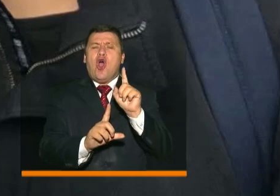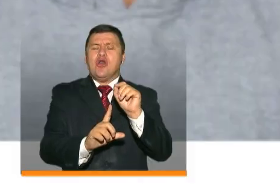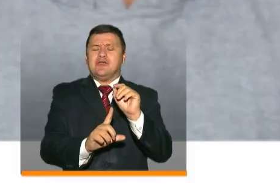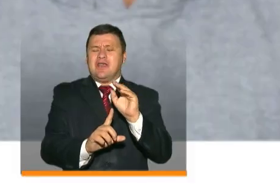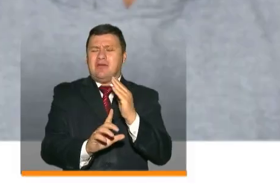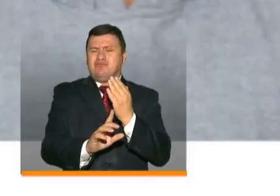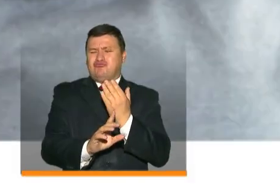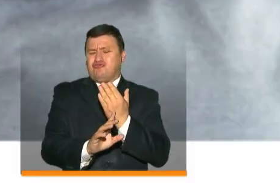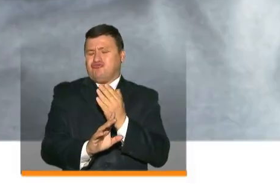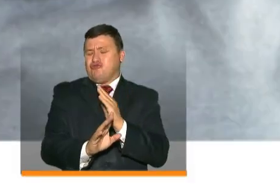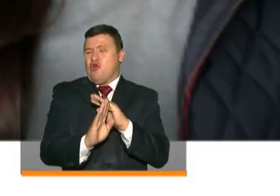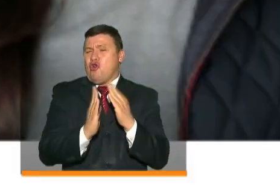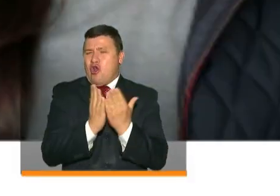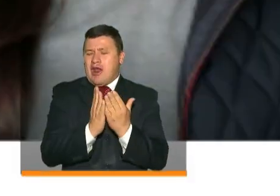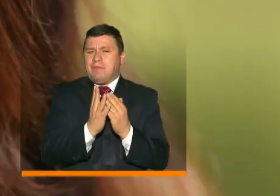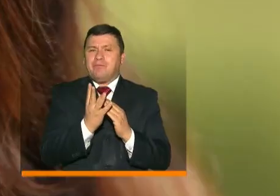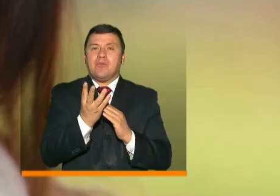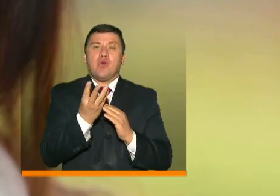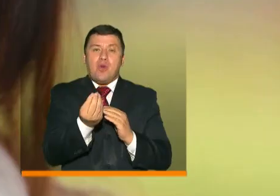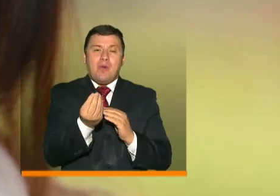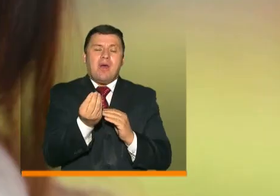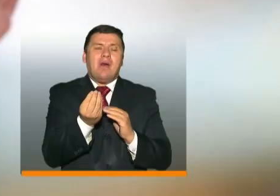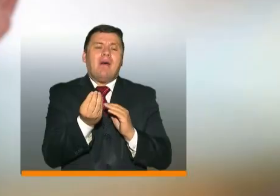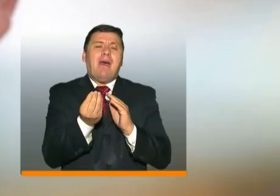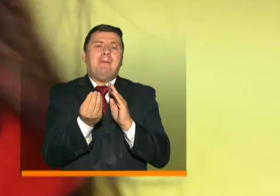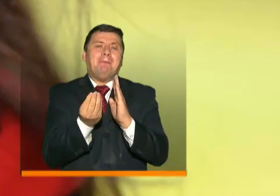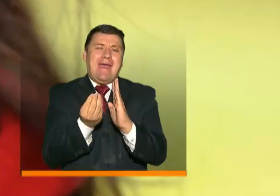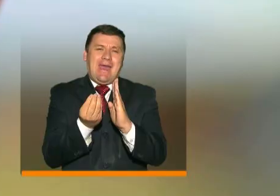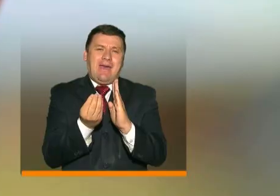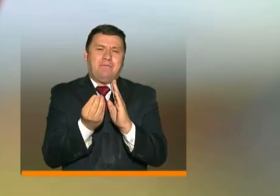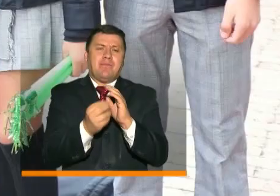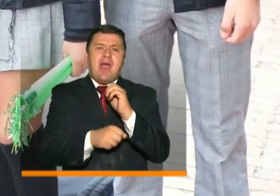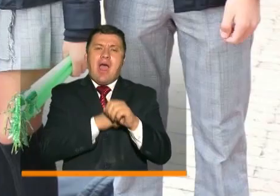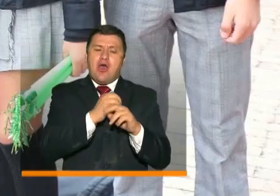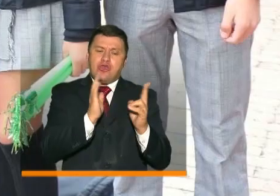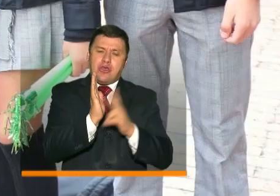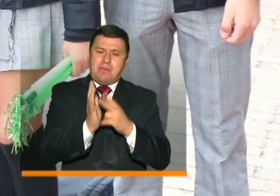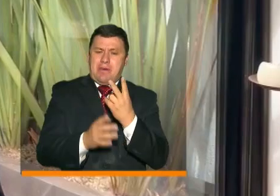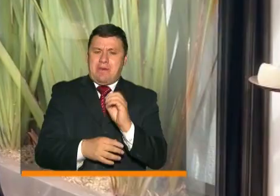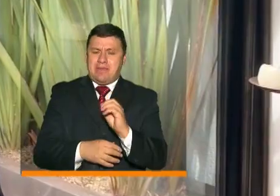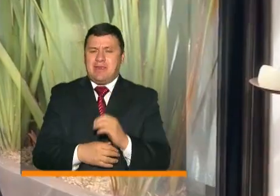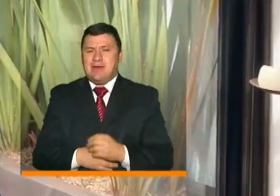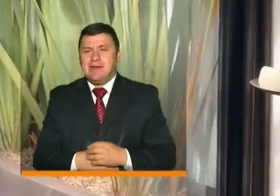colegios Calendario B, Generación 2020.